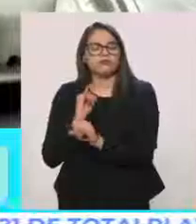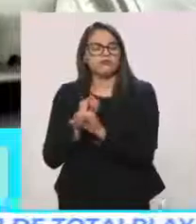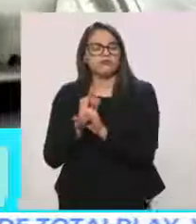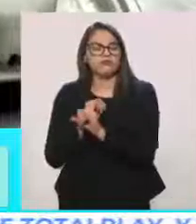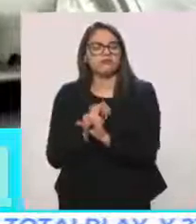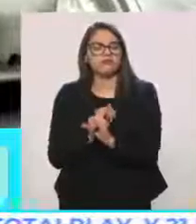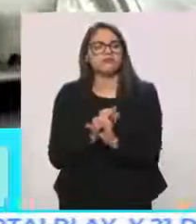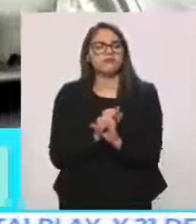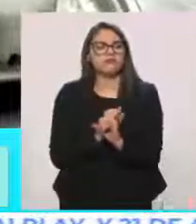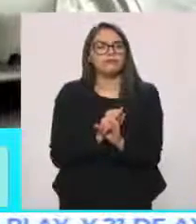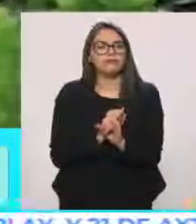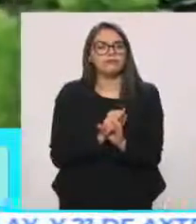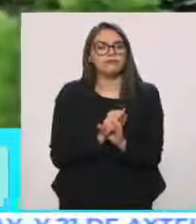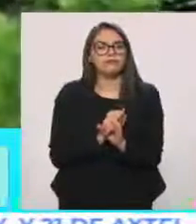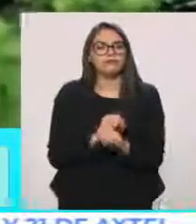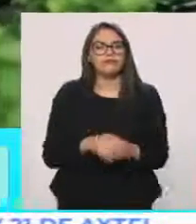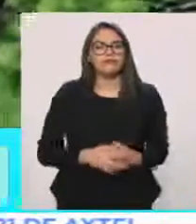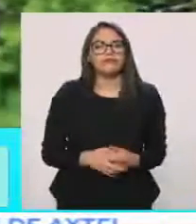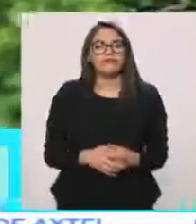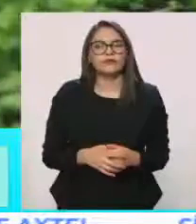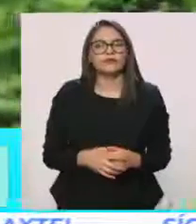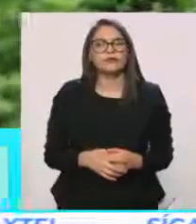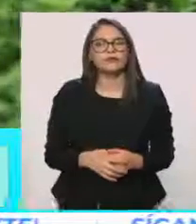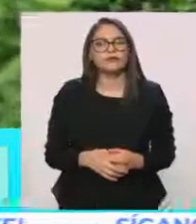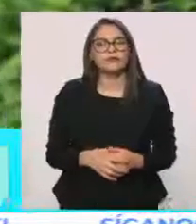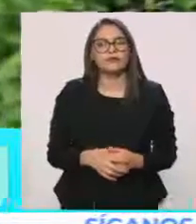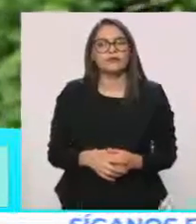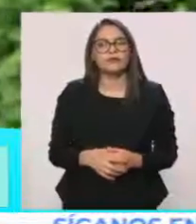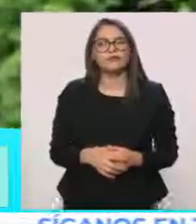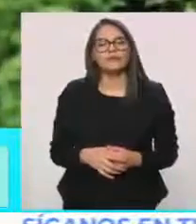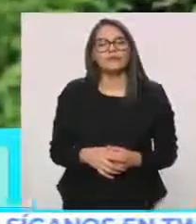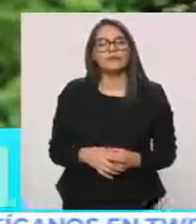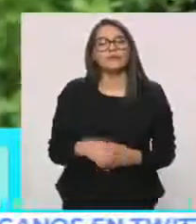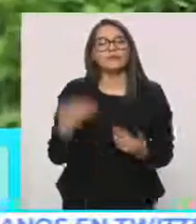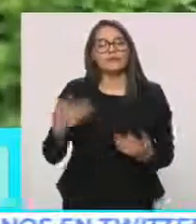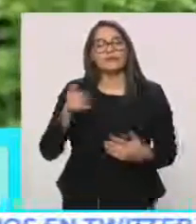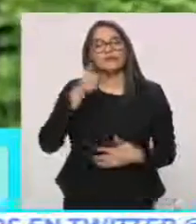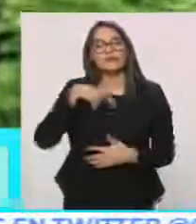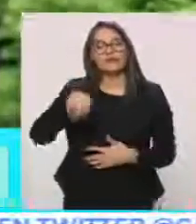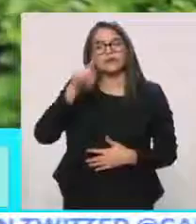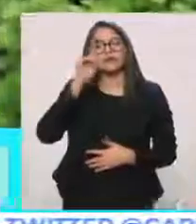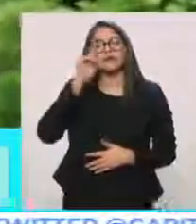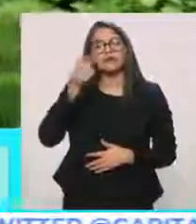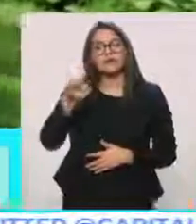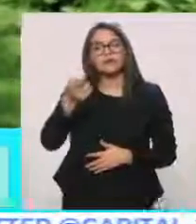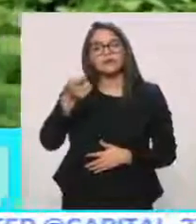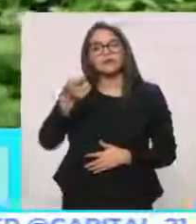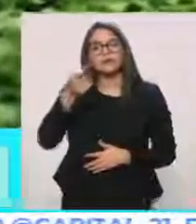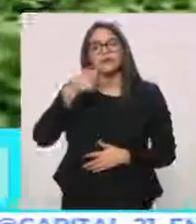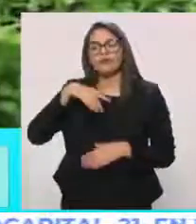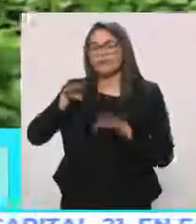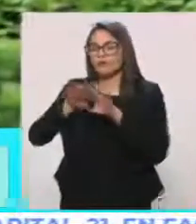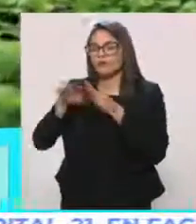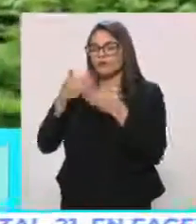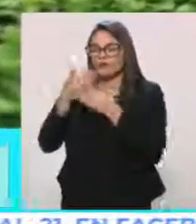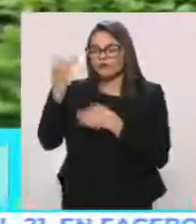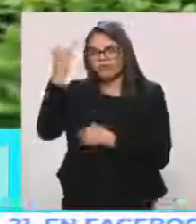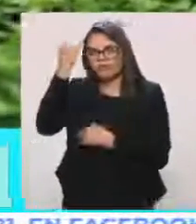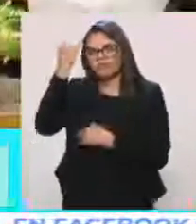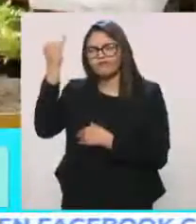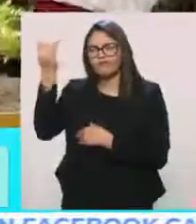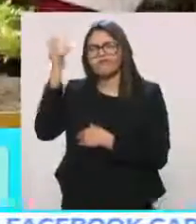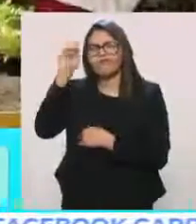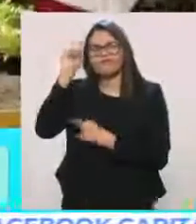cada uno de los segmentos del sector terciario que representamos. La idea es aprovechar el tiempo que se